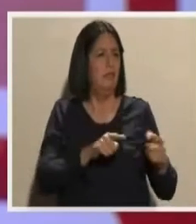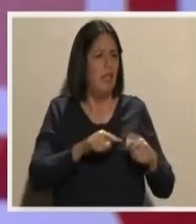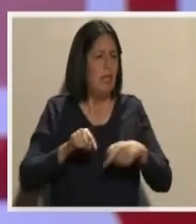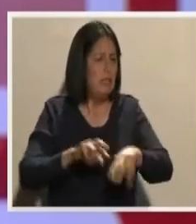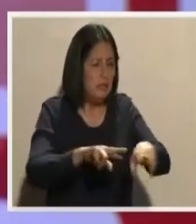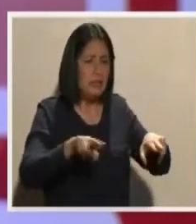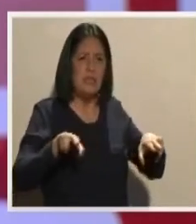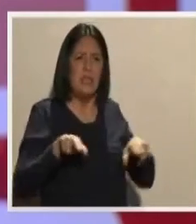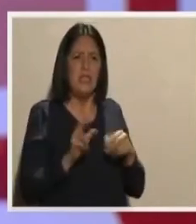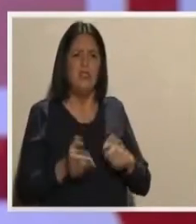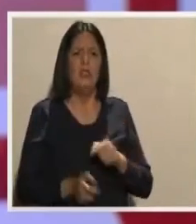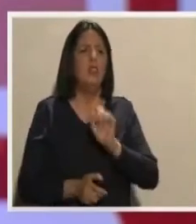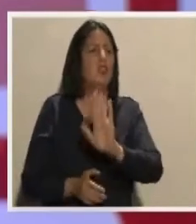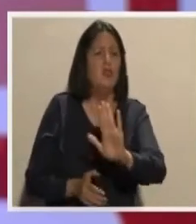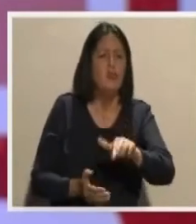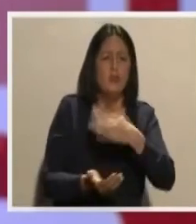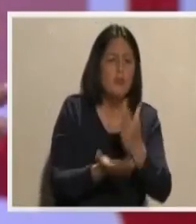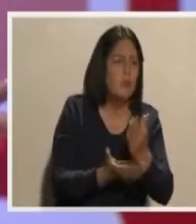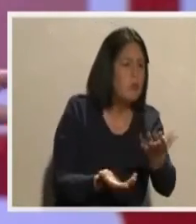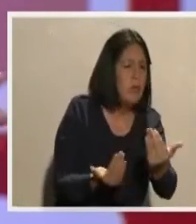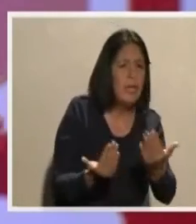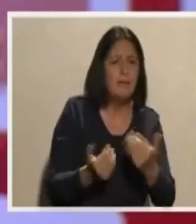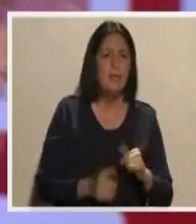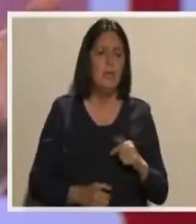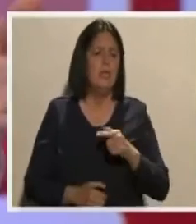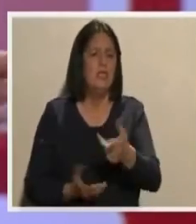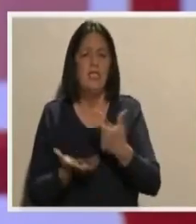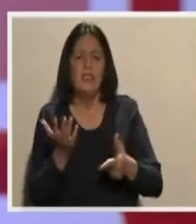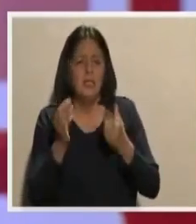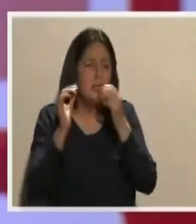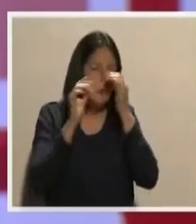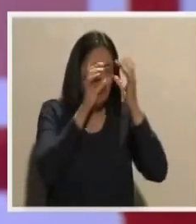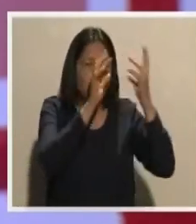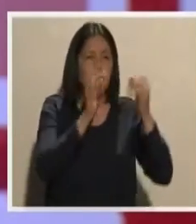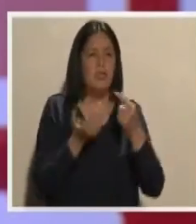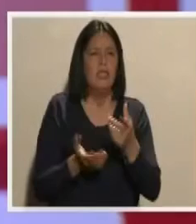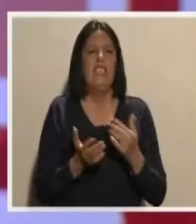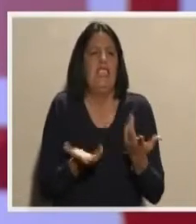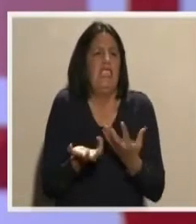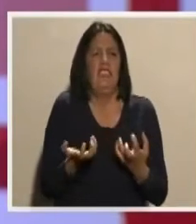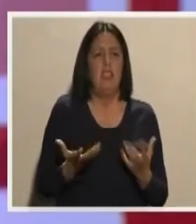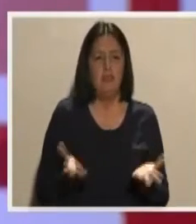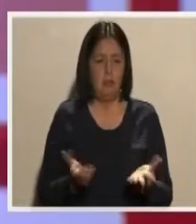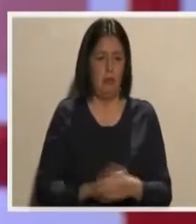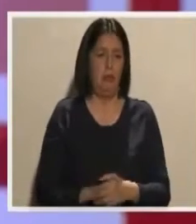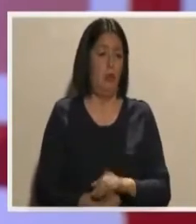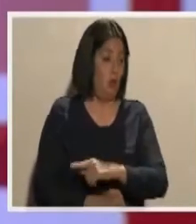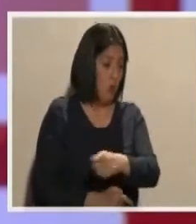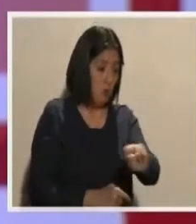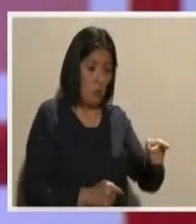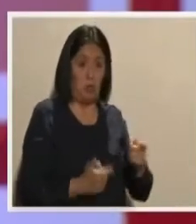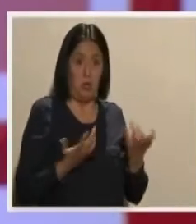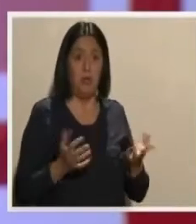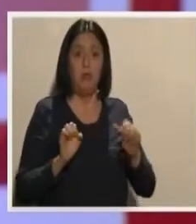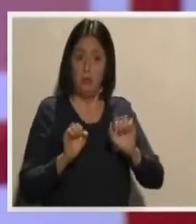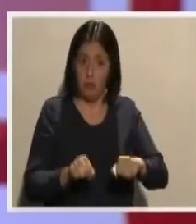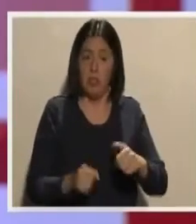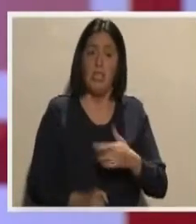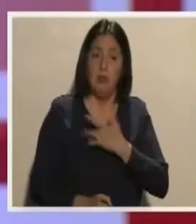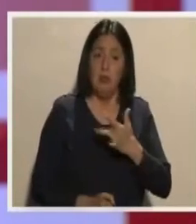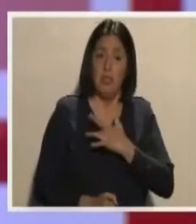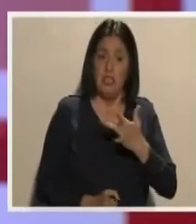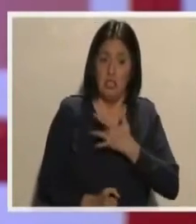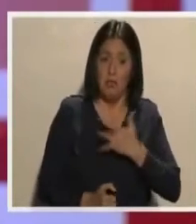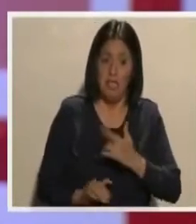acerca de sus problemas, de sus sueños, de sus ilusiones. Todos ellos tienen un sentimiento